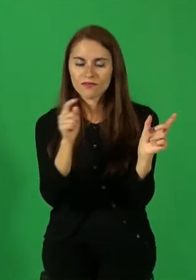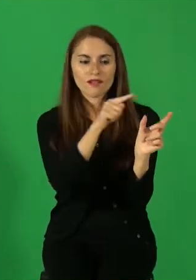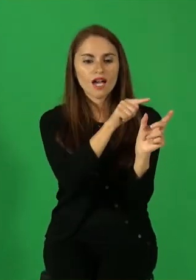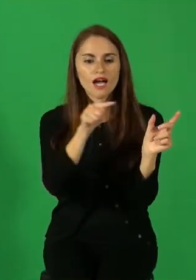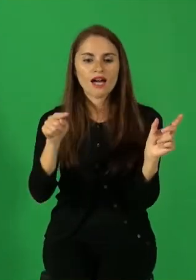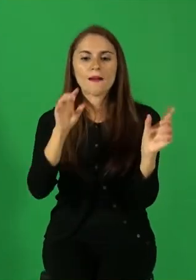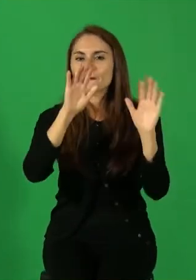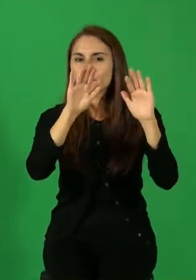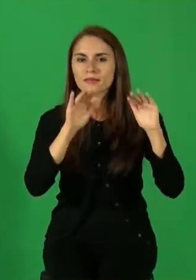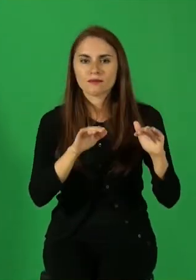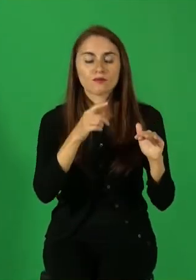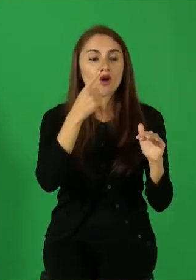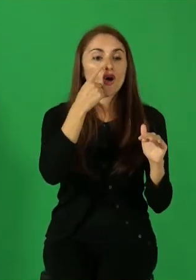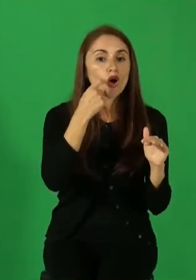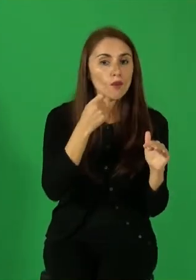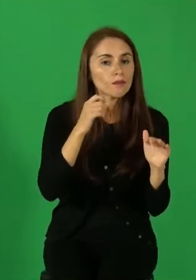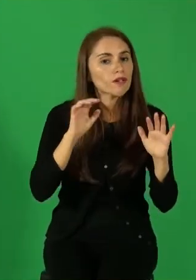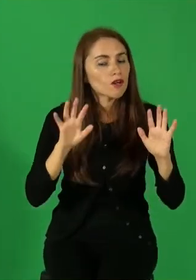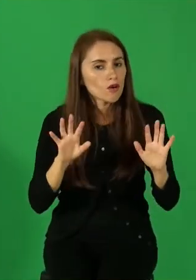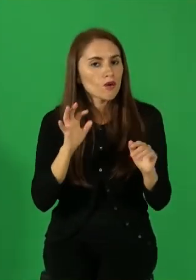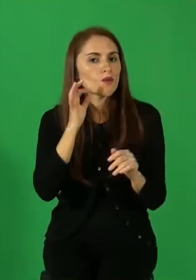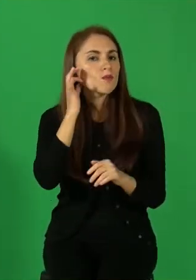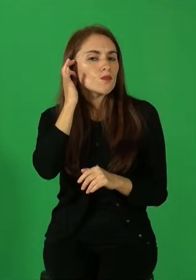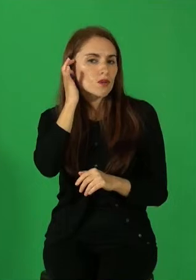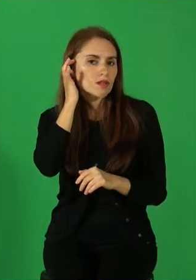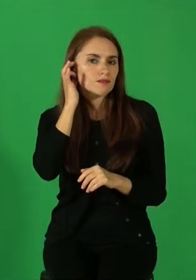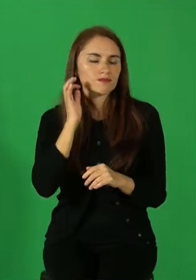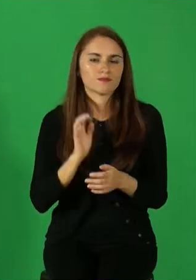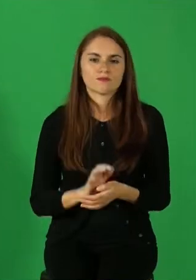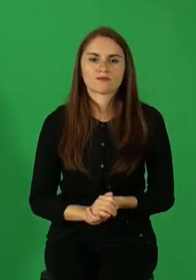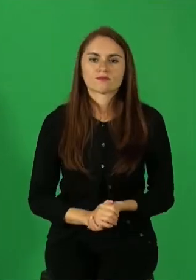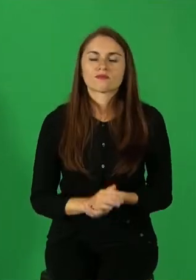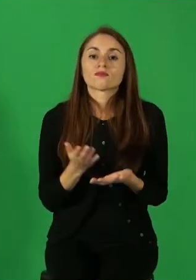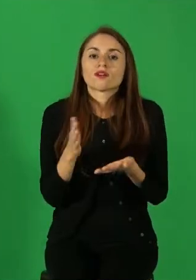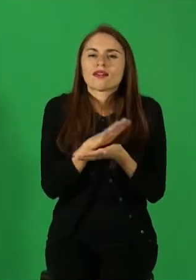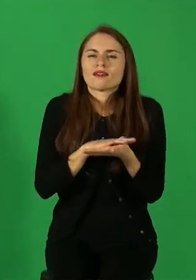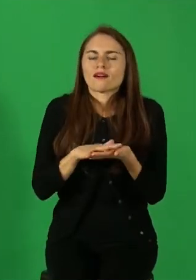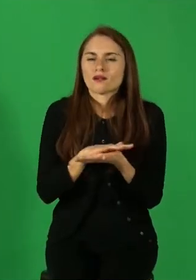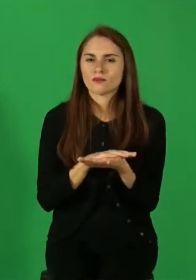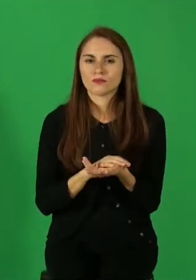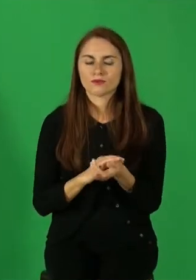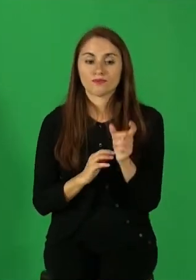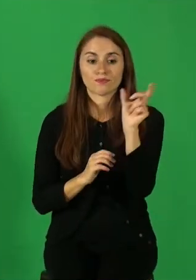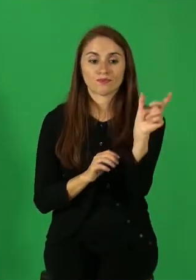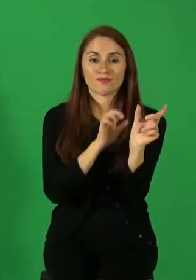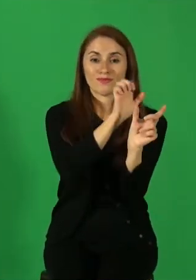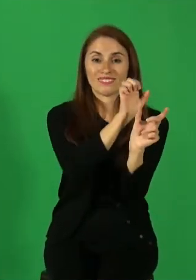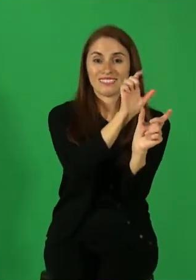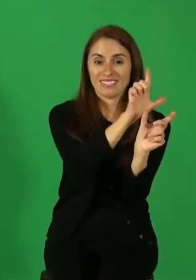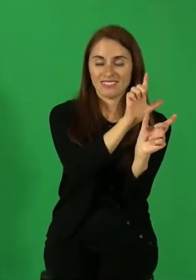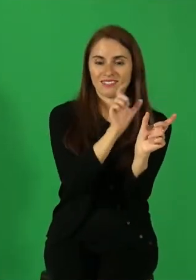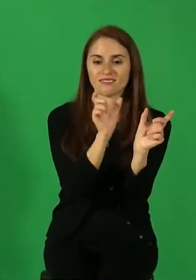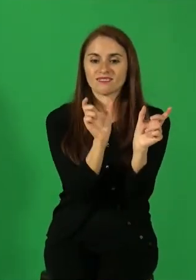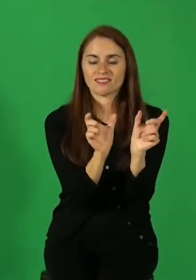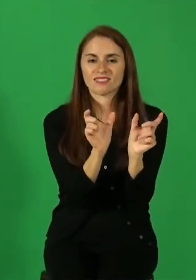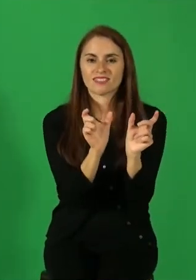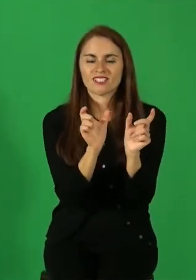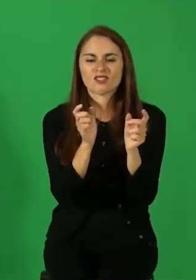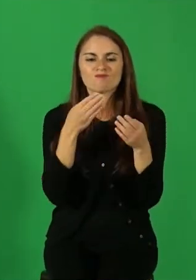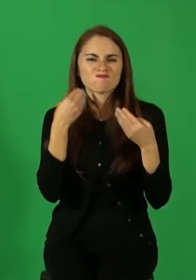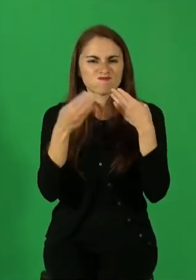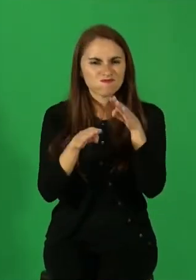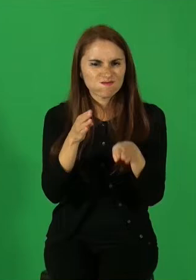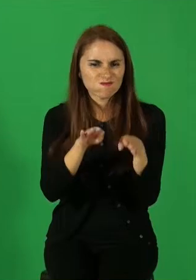Veámoslo en el siguiente ejemplo. El destructor COVID-19 ha avanzado a